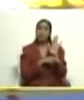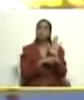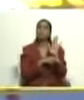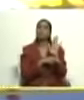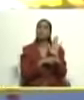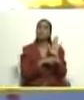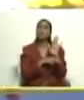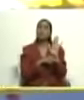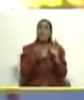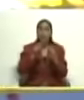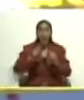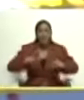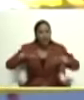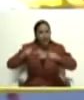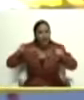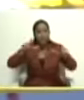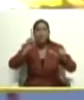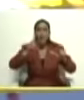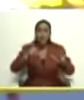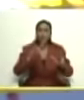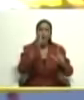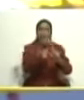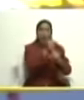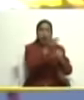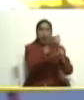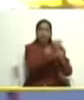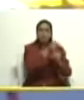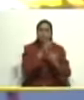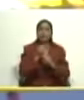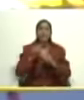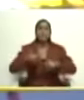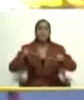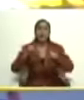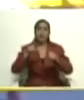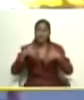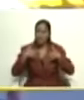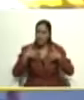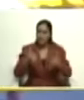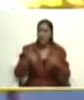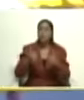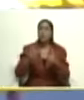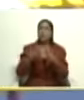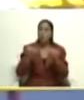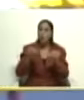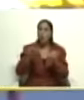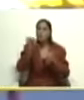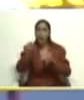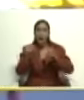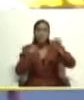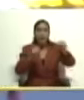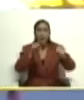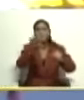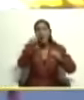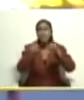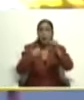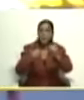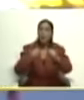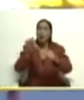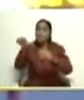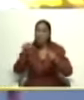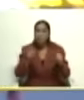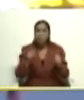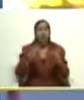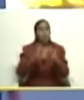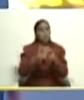los espacios de trabajo, los espacios de salud, los espacios de esparcimiento, y la idea es, junto con los trabajadores, seguir recuperando